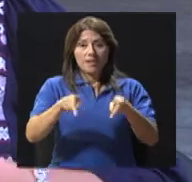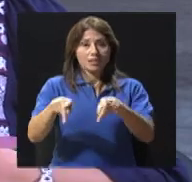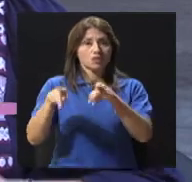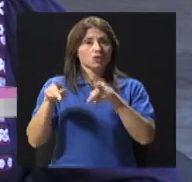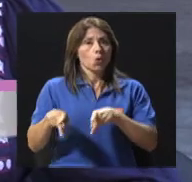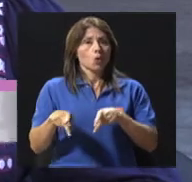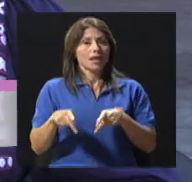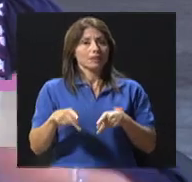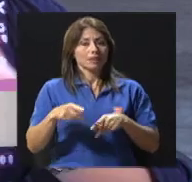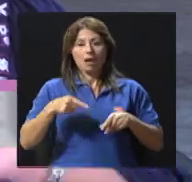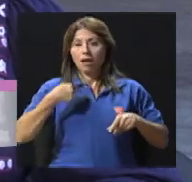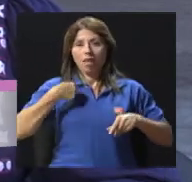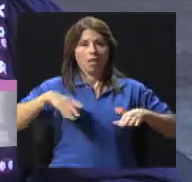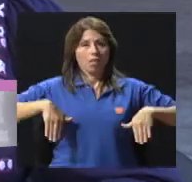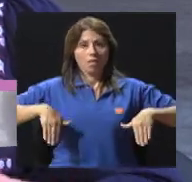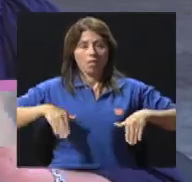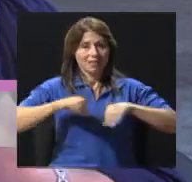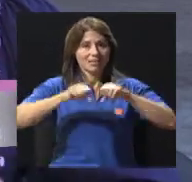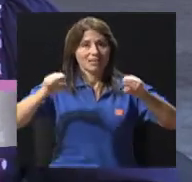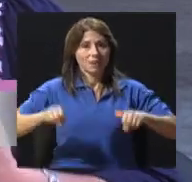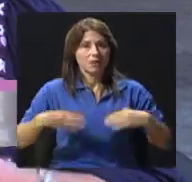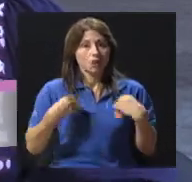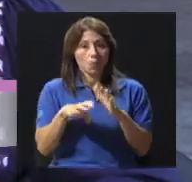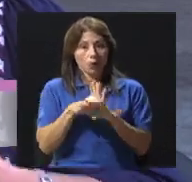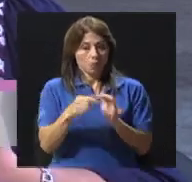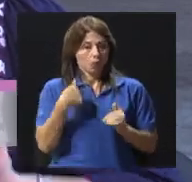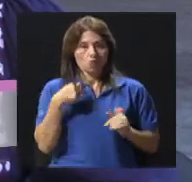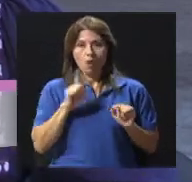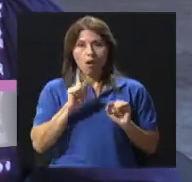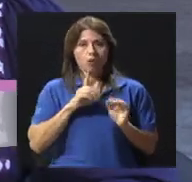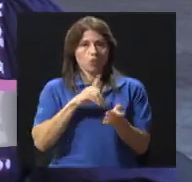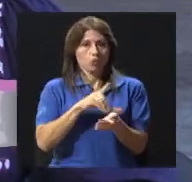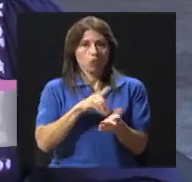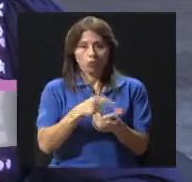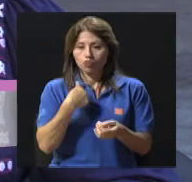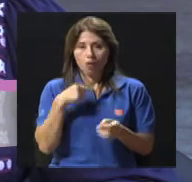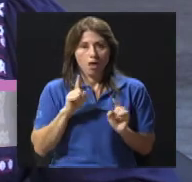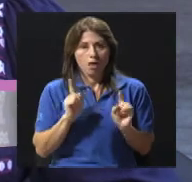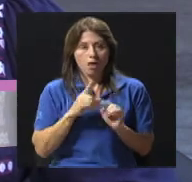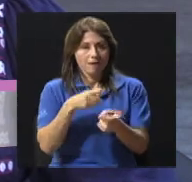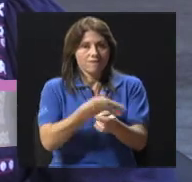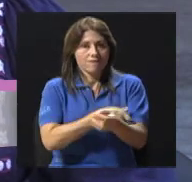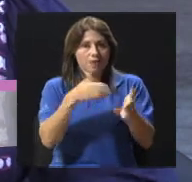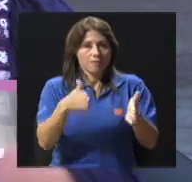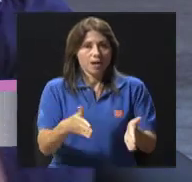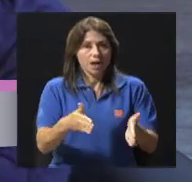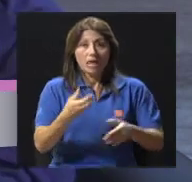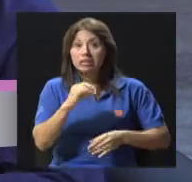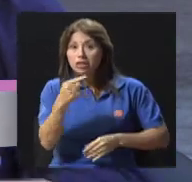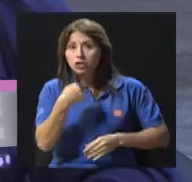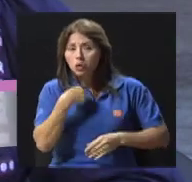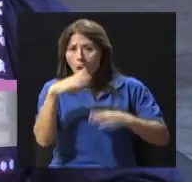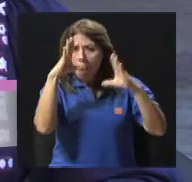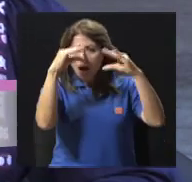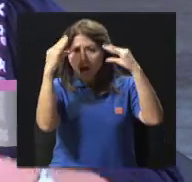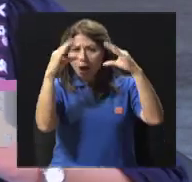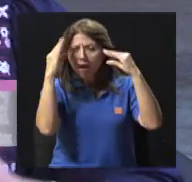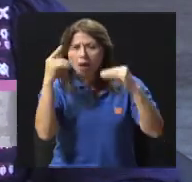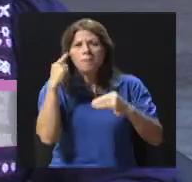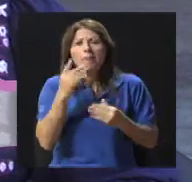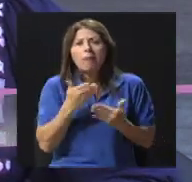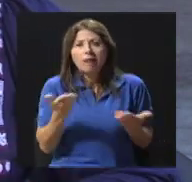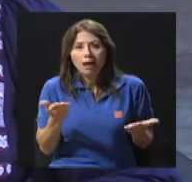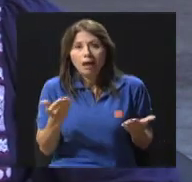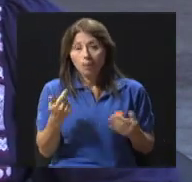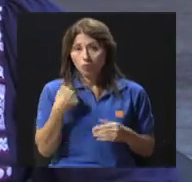salud, que no somos doctores ni enfermeras, ¿para qué nos sirven este tipo de información? Porque yo tengo entendido que ha habido, lo que usted mencionaba, una